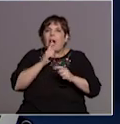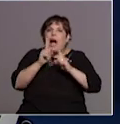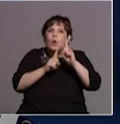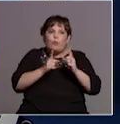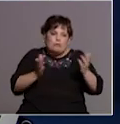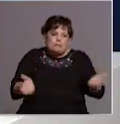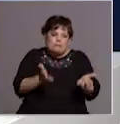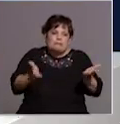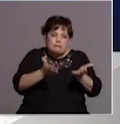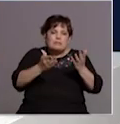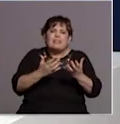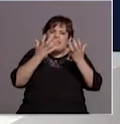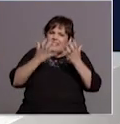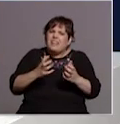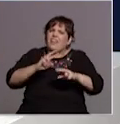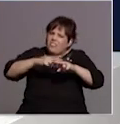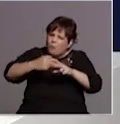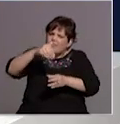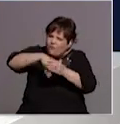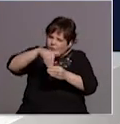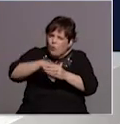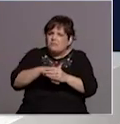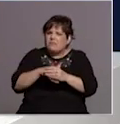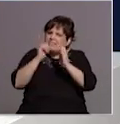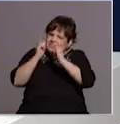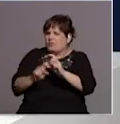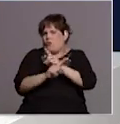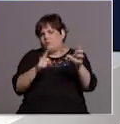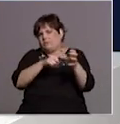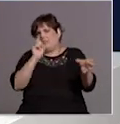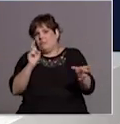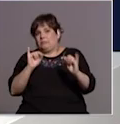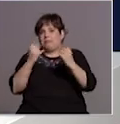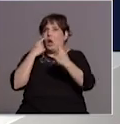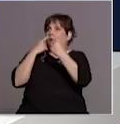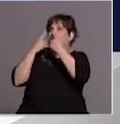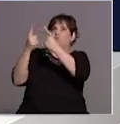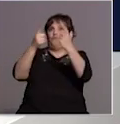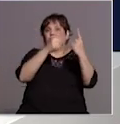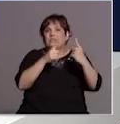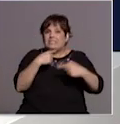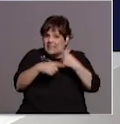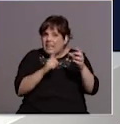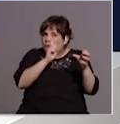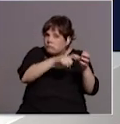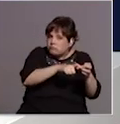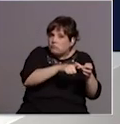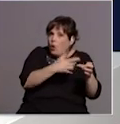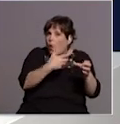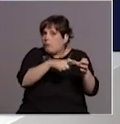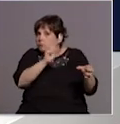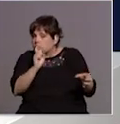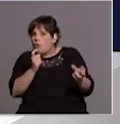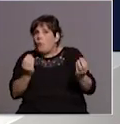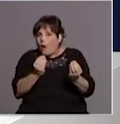un segundo referendo para decidir ahora con las todas las cartas sobre esta mesa si mantienen o no su voluntad de salir del